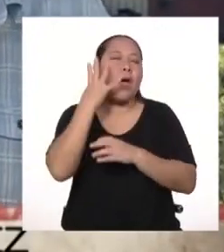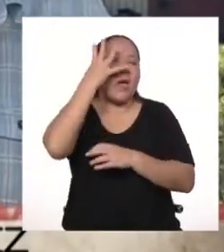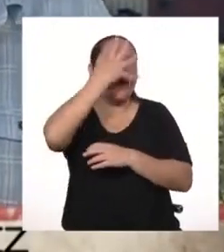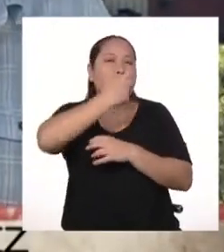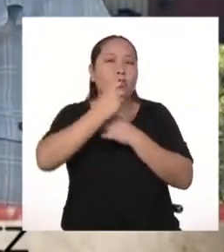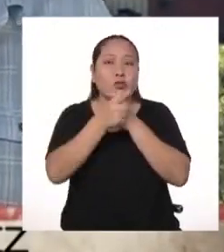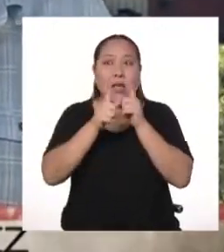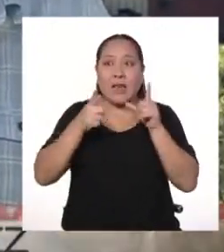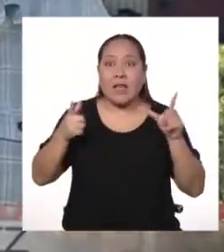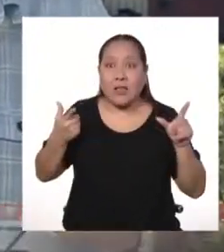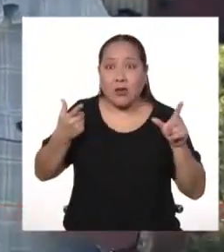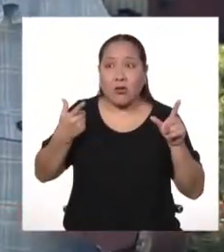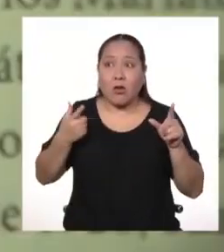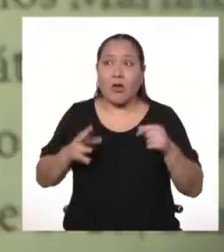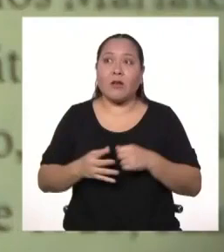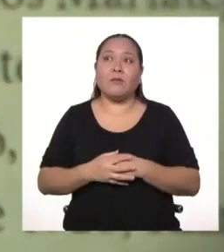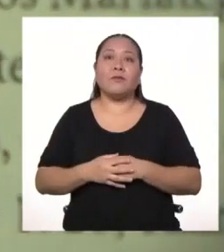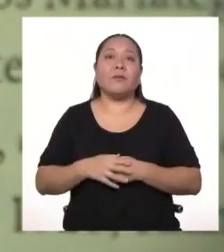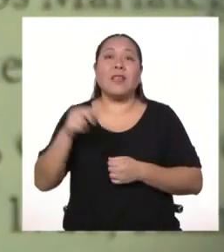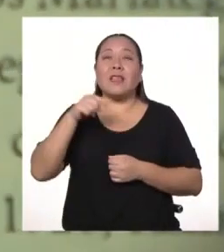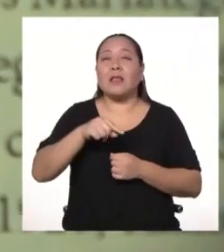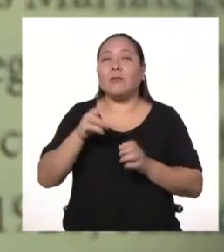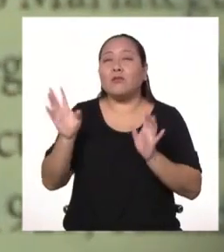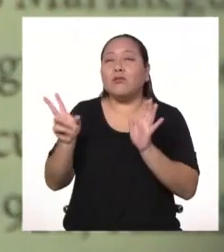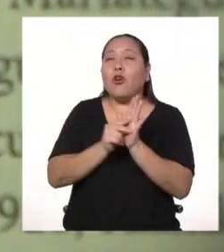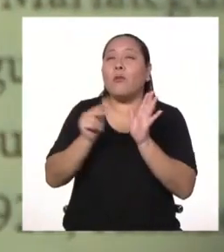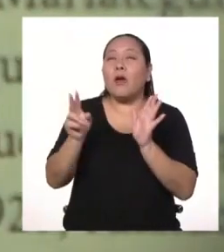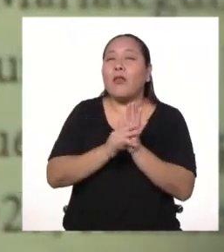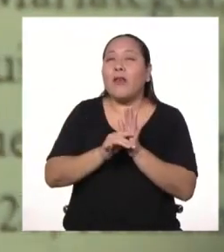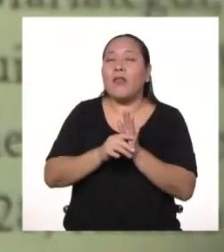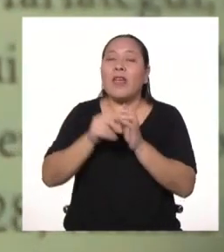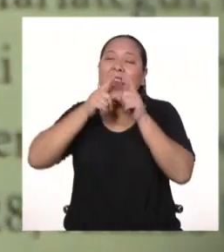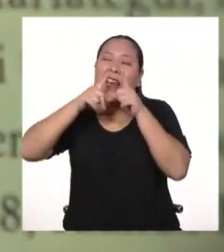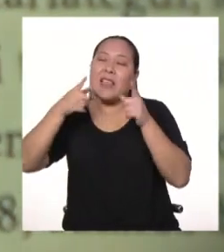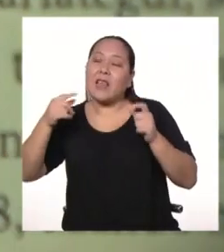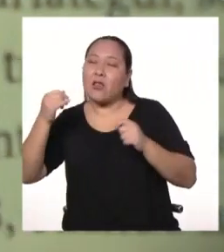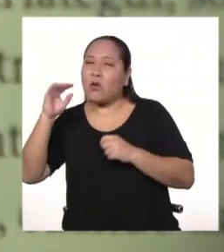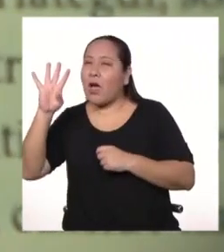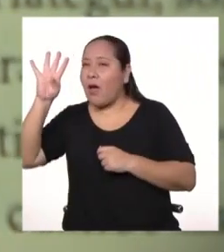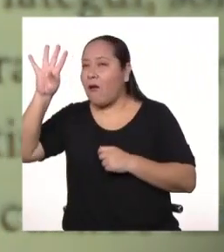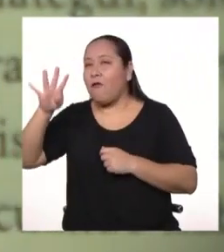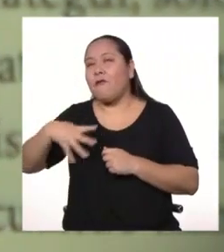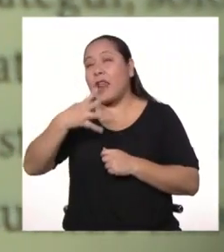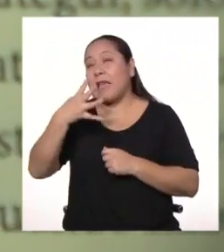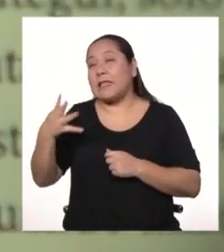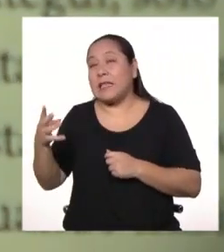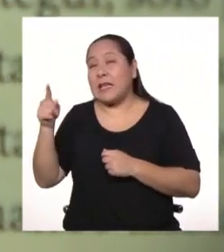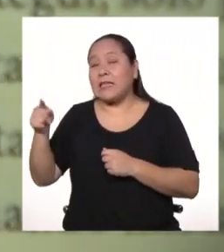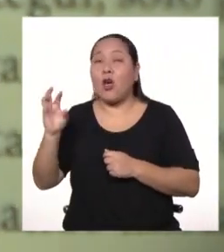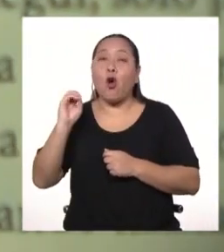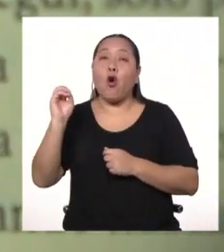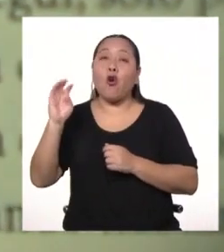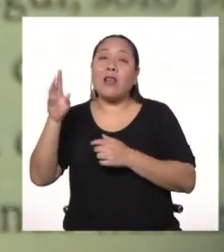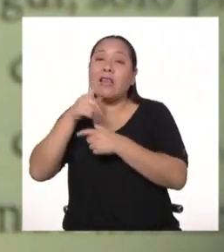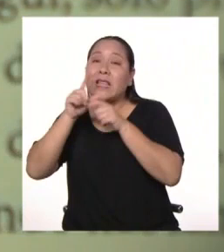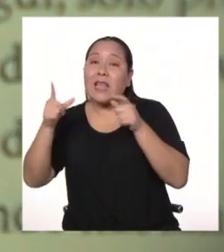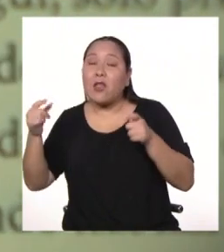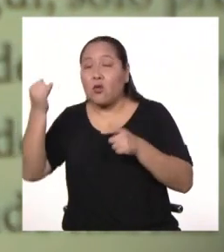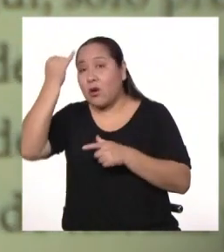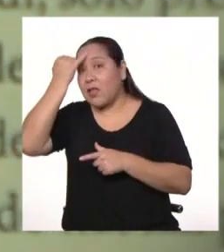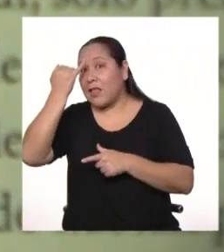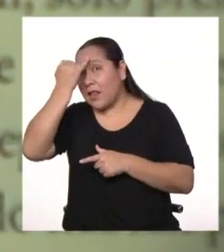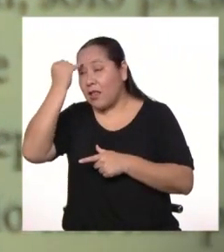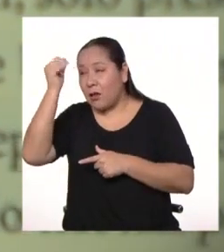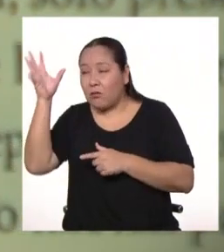está muy influenciada por las ideas y la literatura francesa, y principalmente la literatura francesa y la literatura italiana, ¿no? Esta